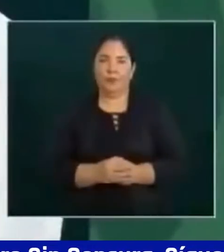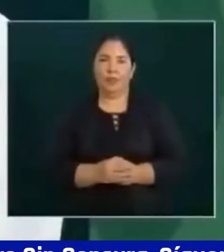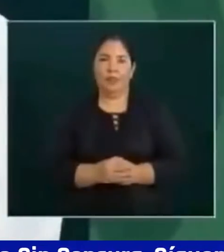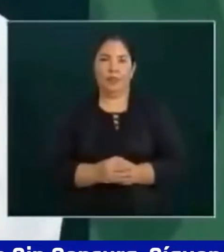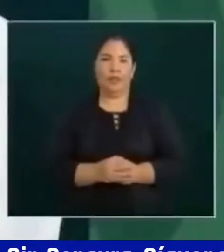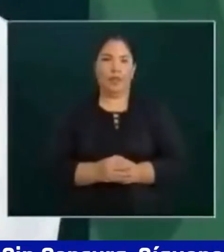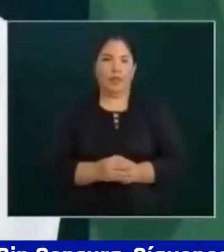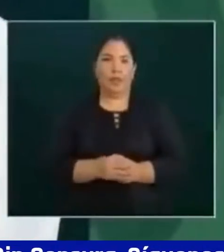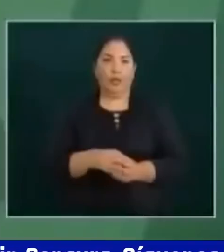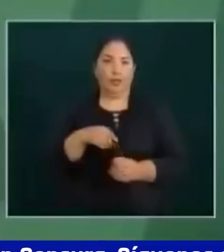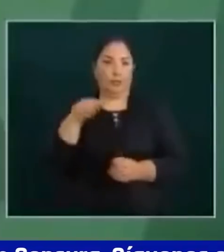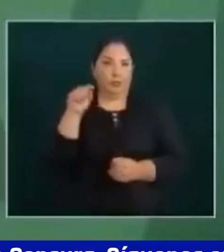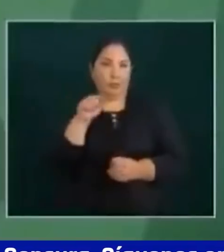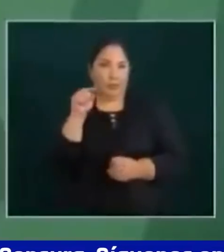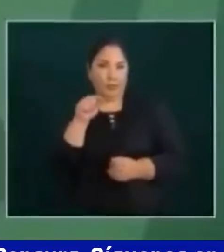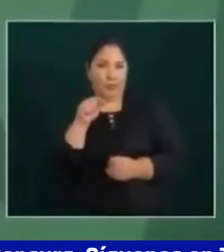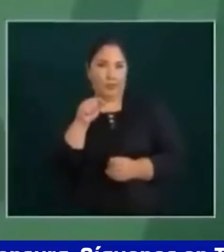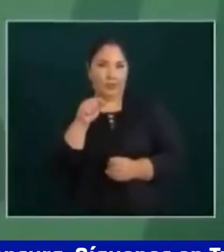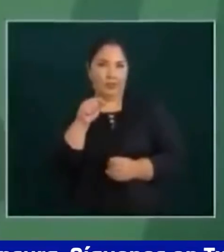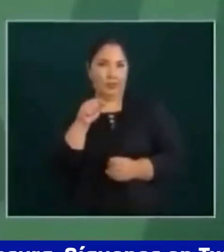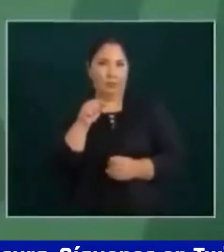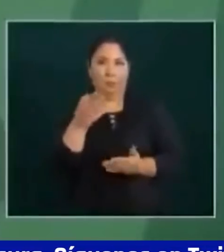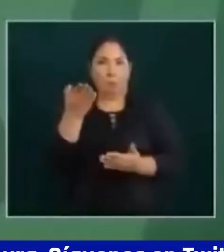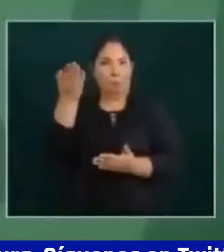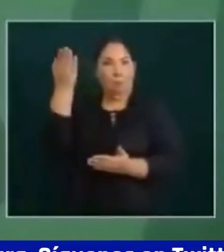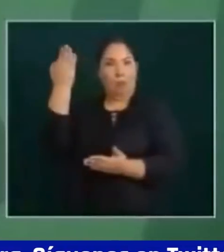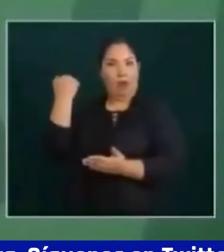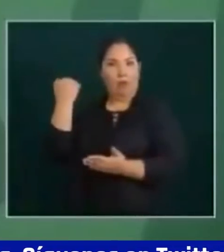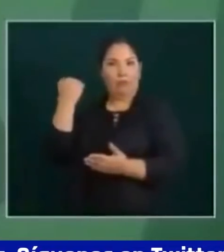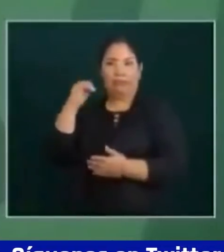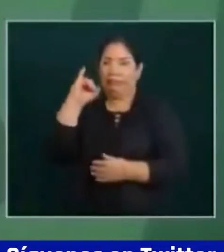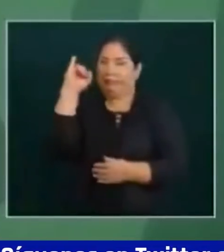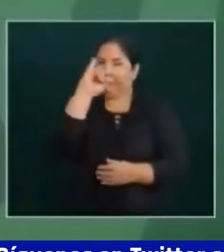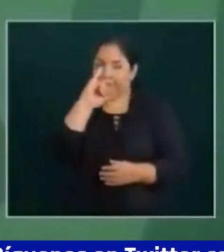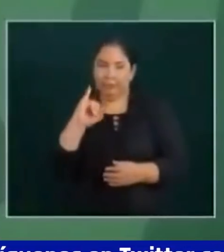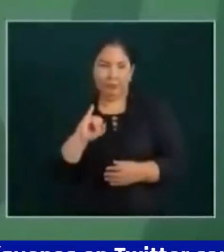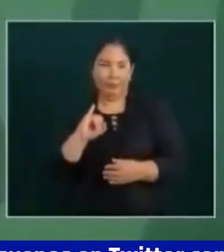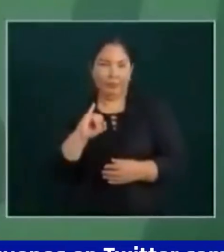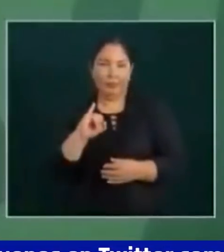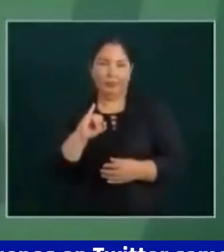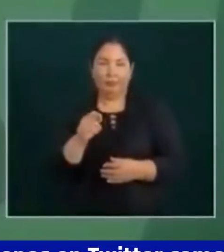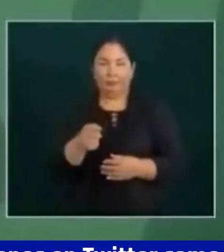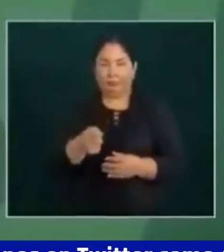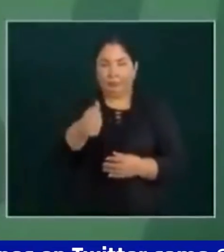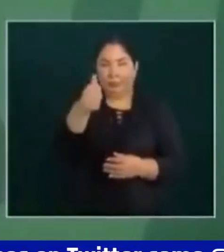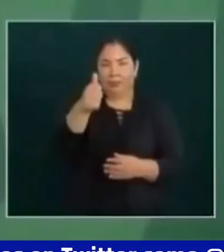Esto nunca había sucedido.